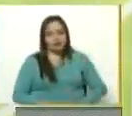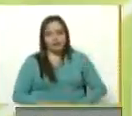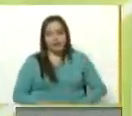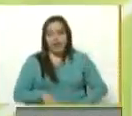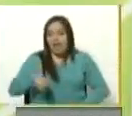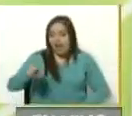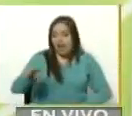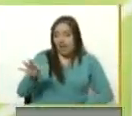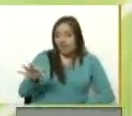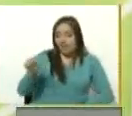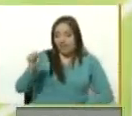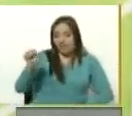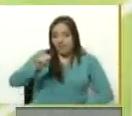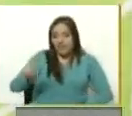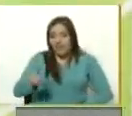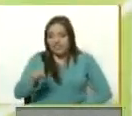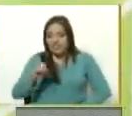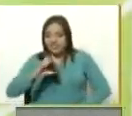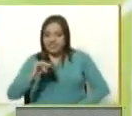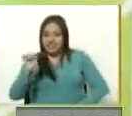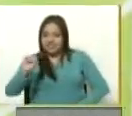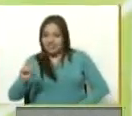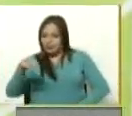que están reviviendo en el mundo,